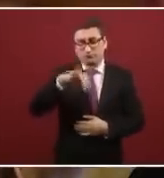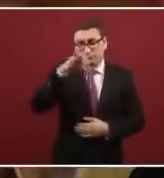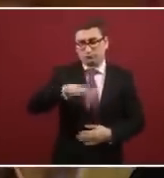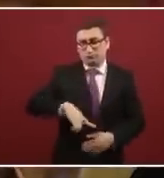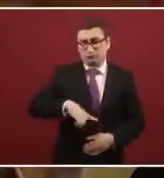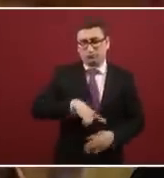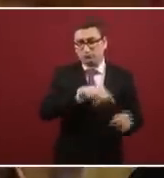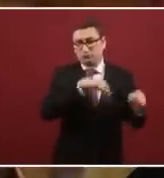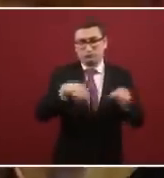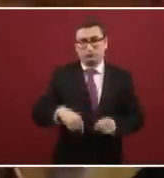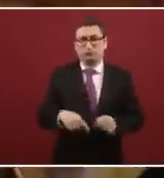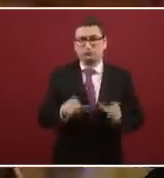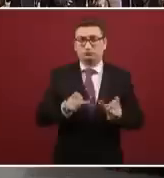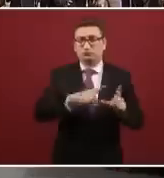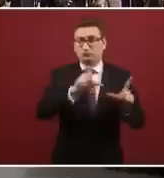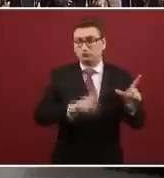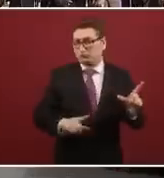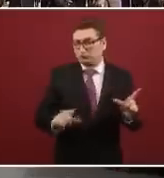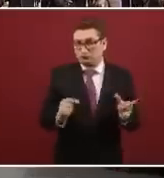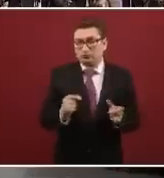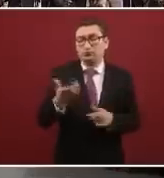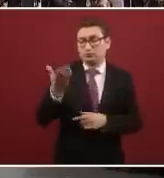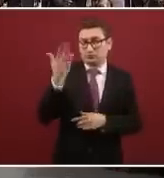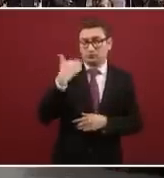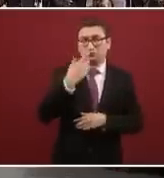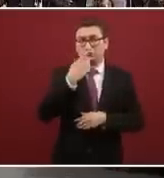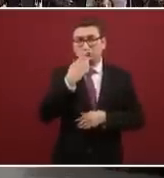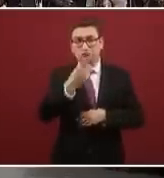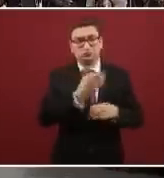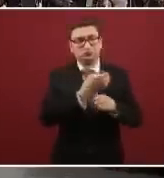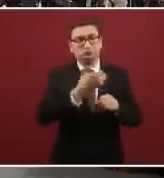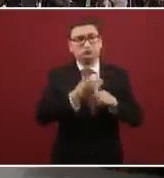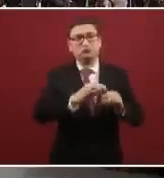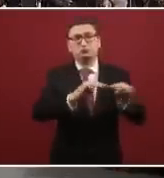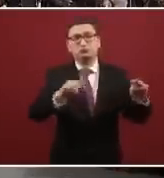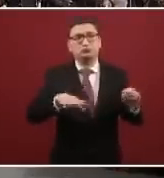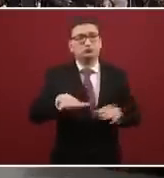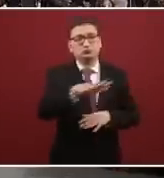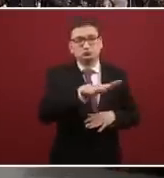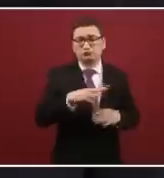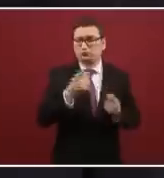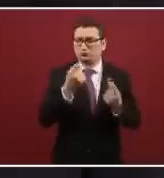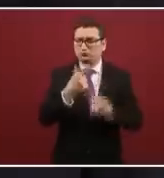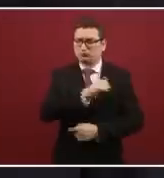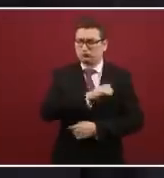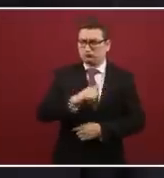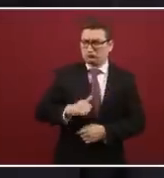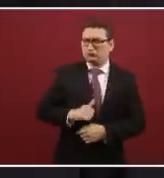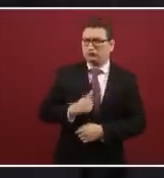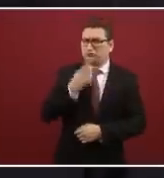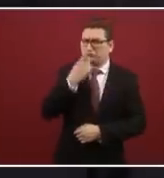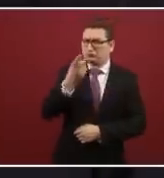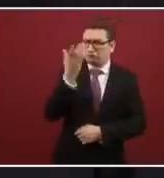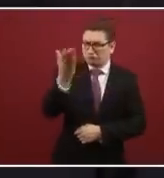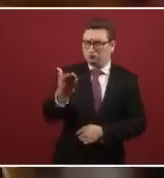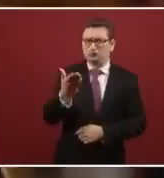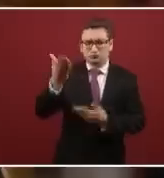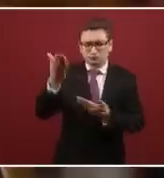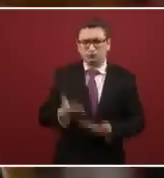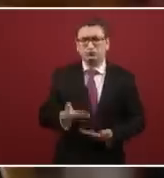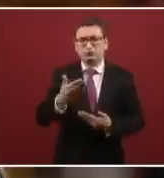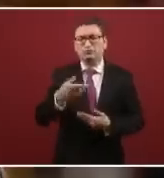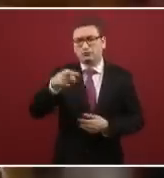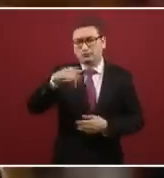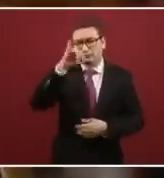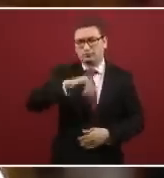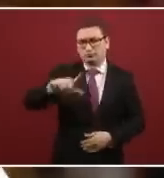comentado que solamente iba a estar en las zonas limítrofes, pero incluso ya hay algunos alcaldes que van a solicitar, ya hicieron la petición a la